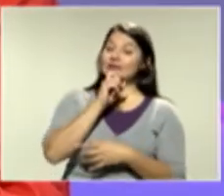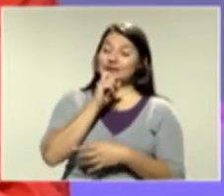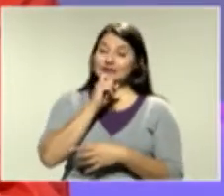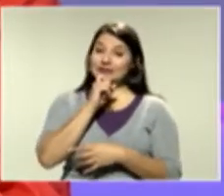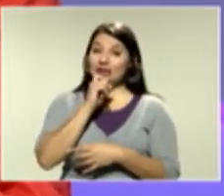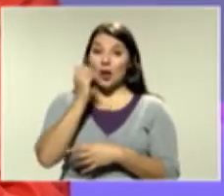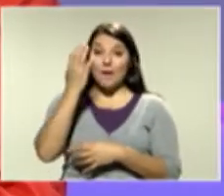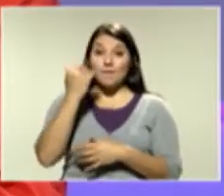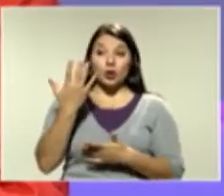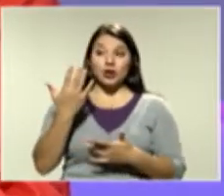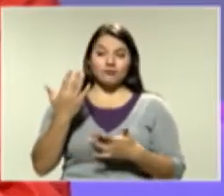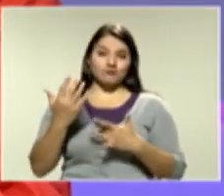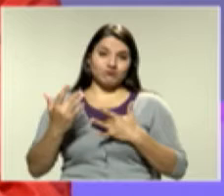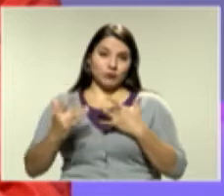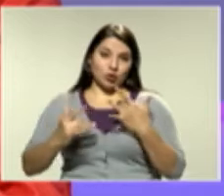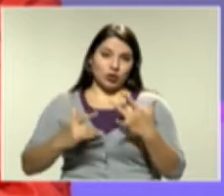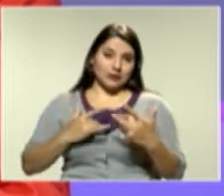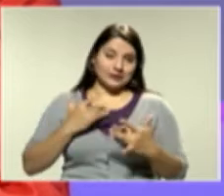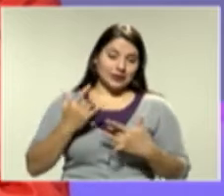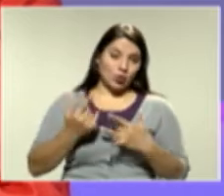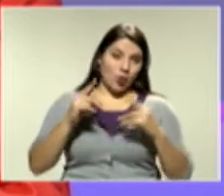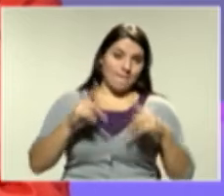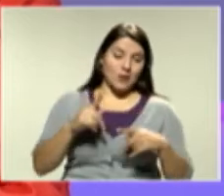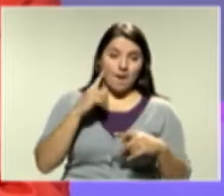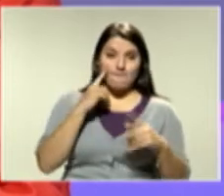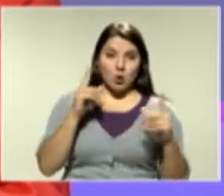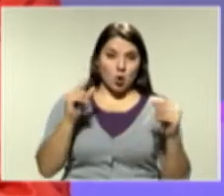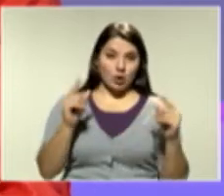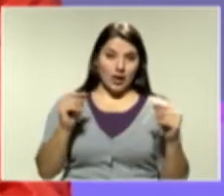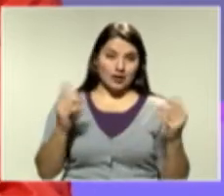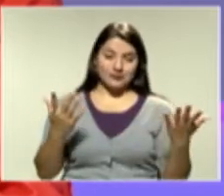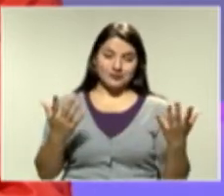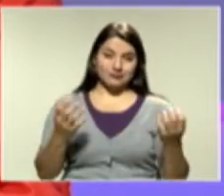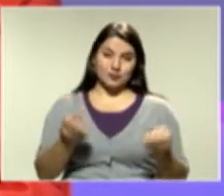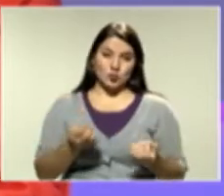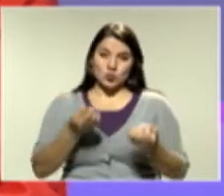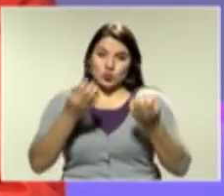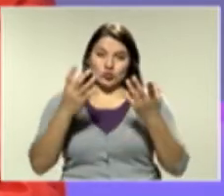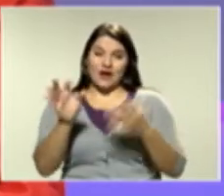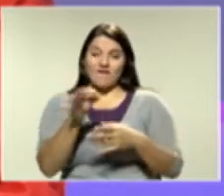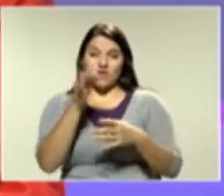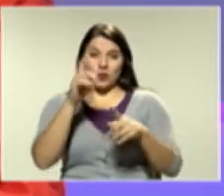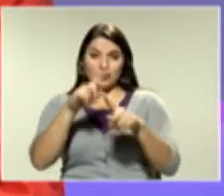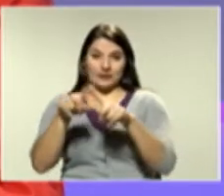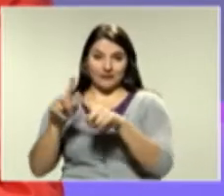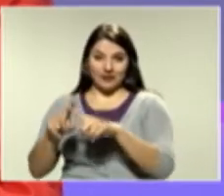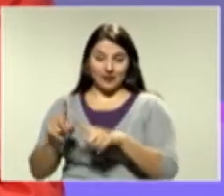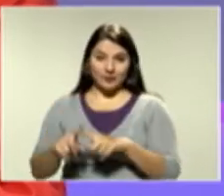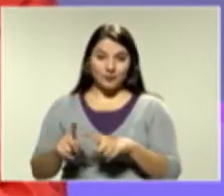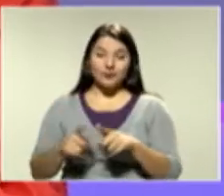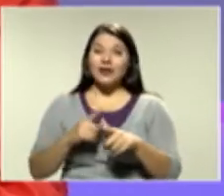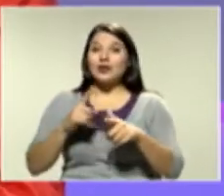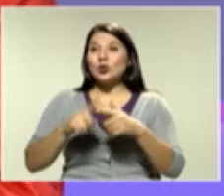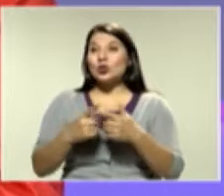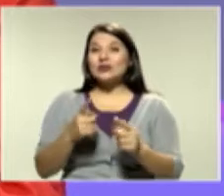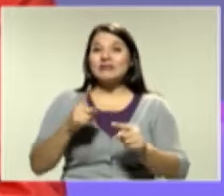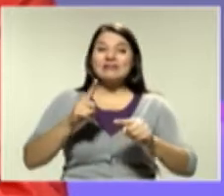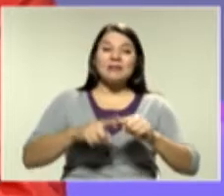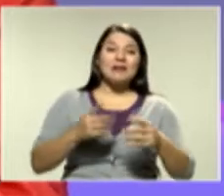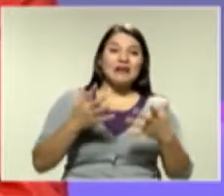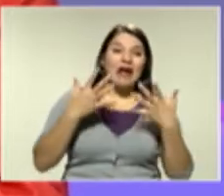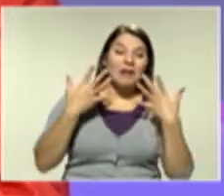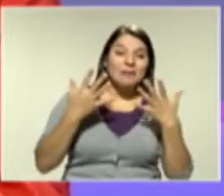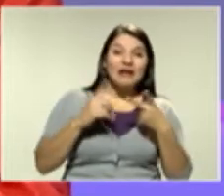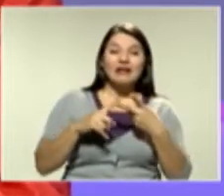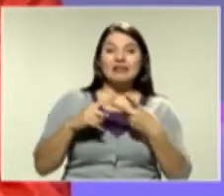la sintomatología, por ejemplo, de un cáncer es multifactorial. Entonces ahí entran a jugar muchos factores del ambiente, factores